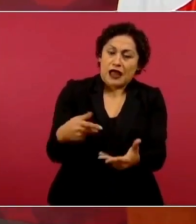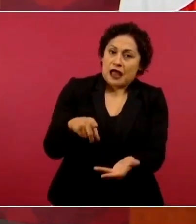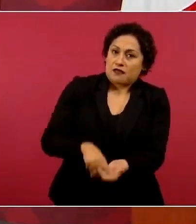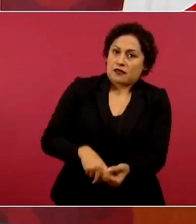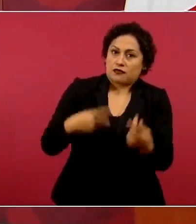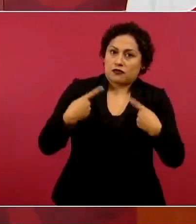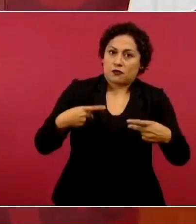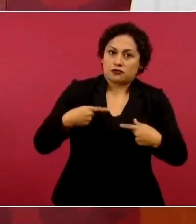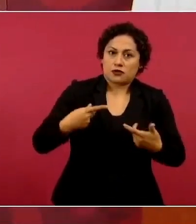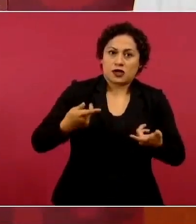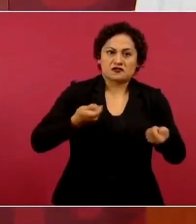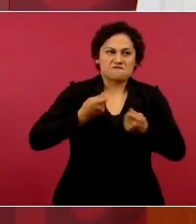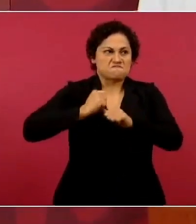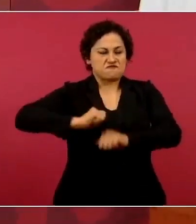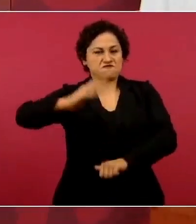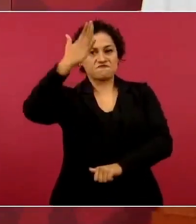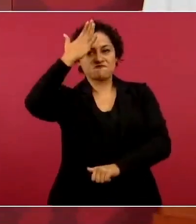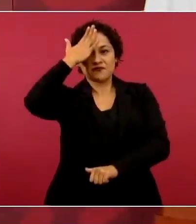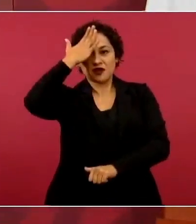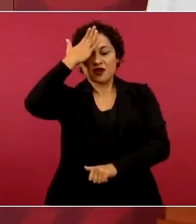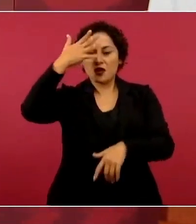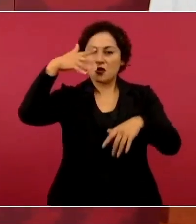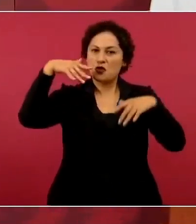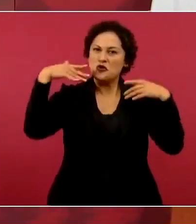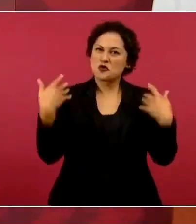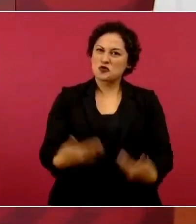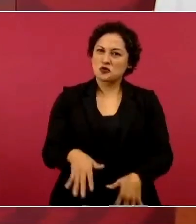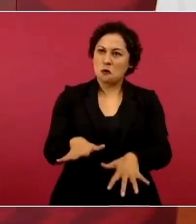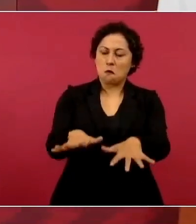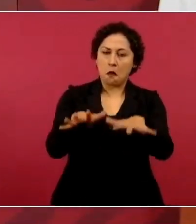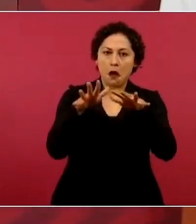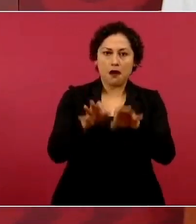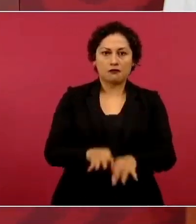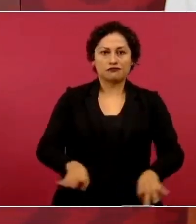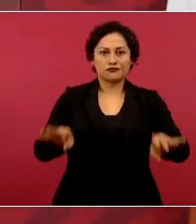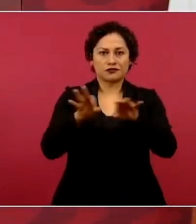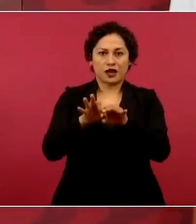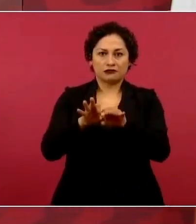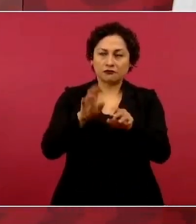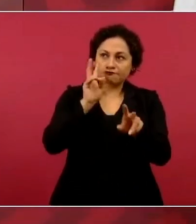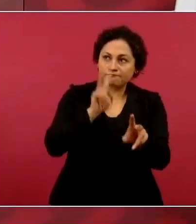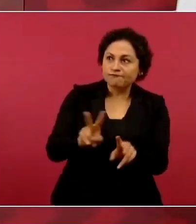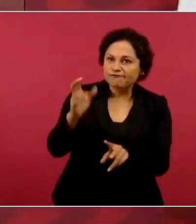dirigentes históricos.